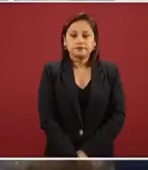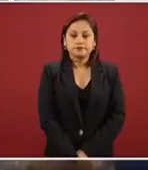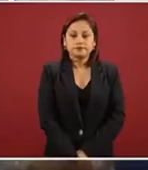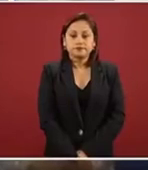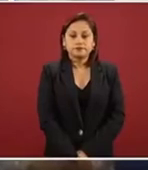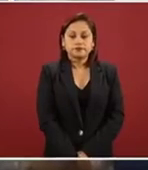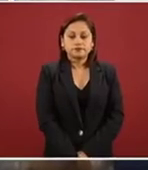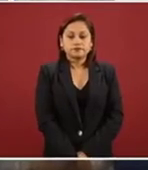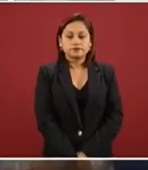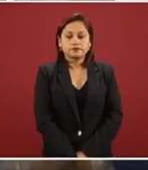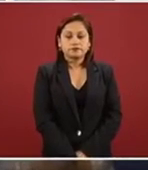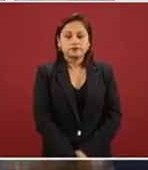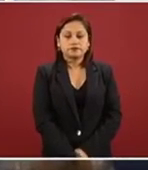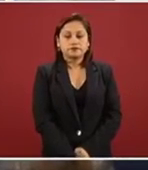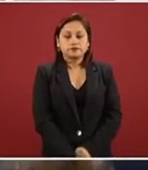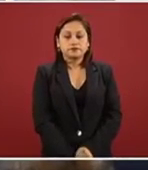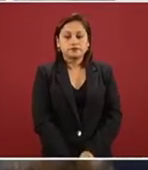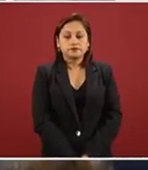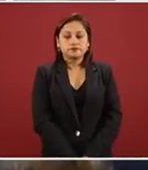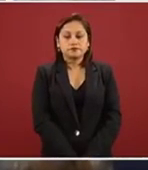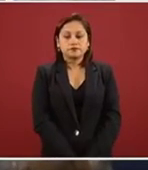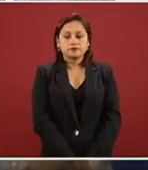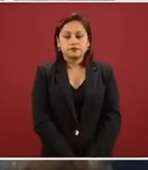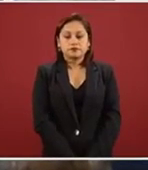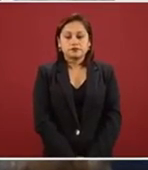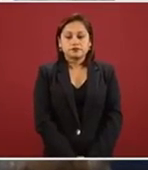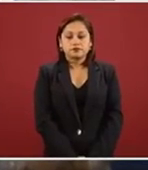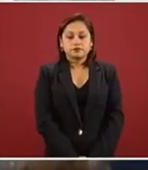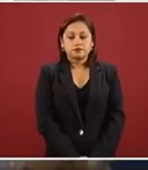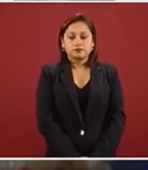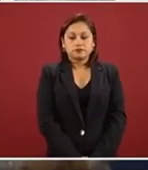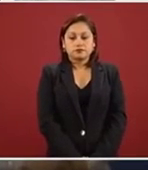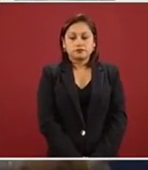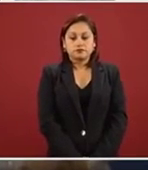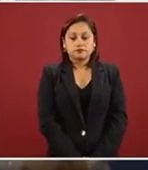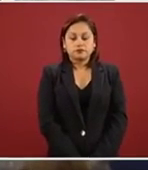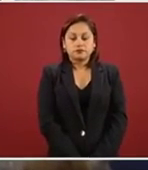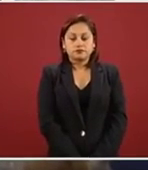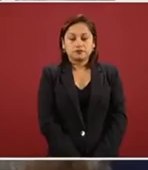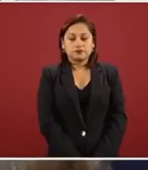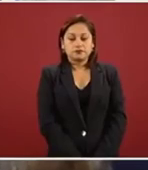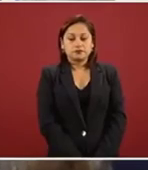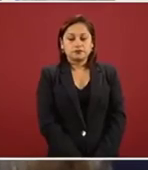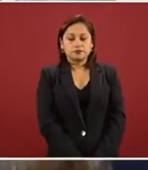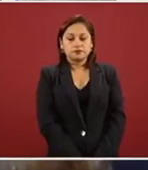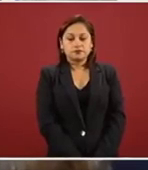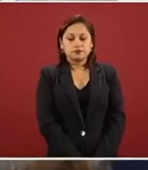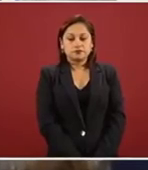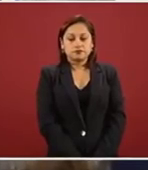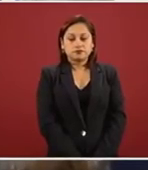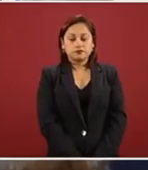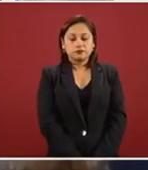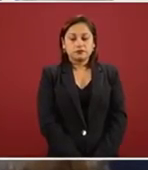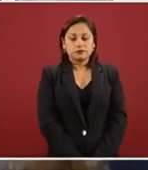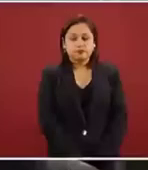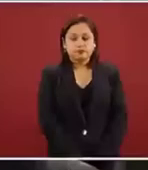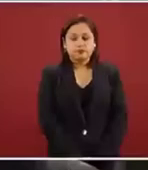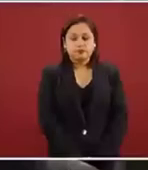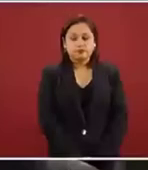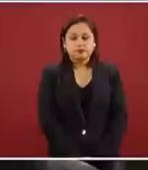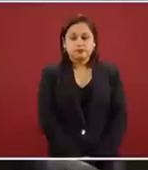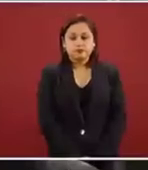aristas que todavía no se ha llevado a cabo la política. Sé que están trabajando en eso, pero para la reactivación